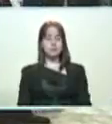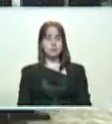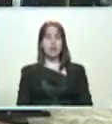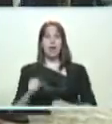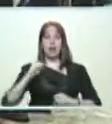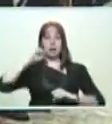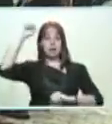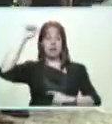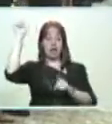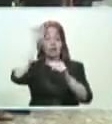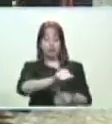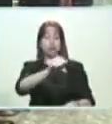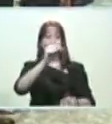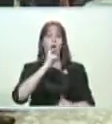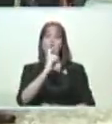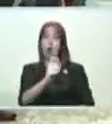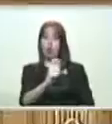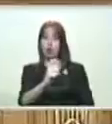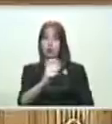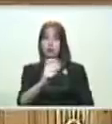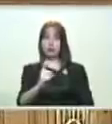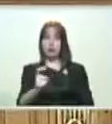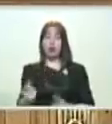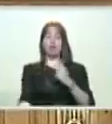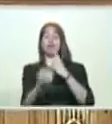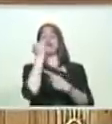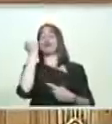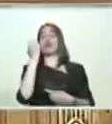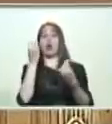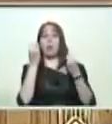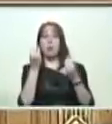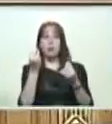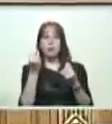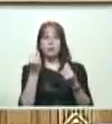Vencer el odio, la intolerancia, la violencia.